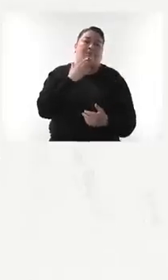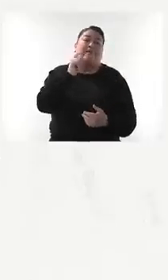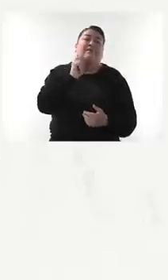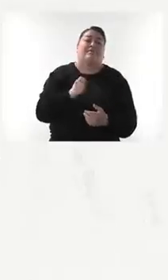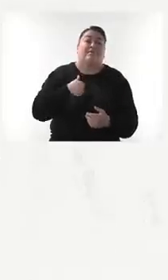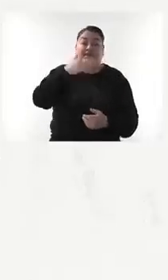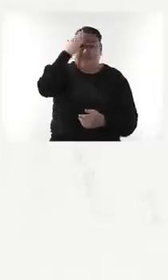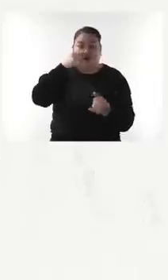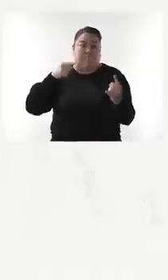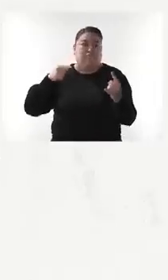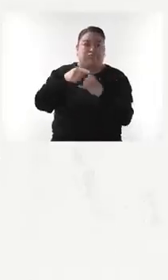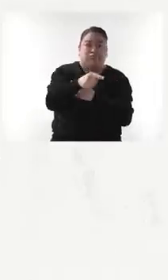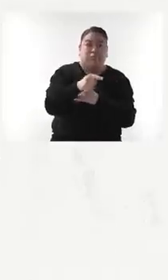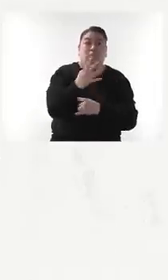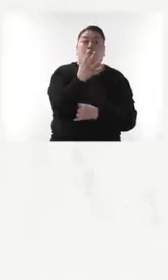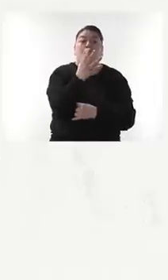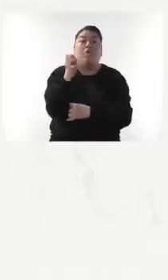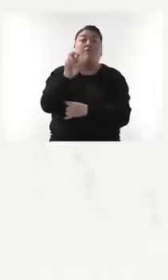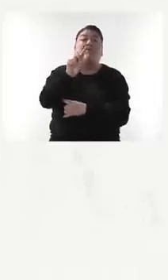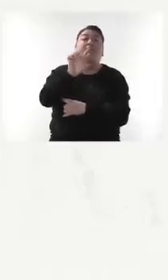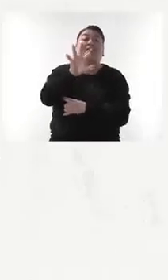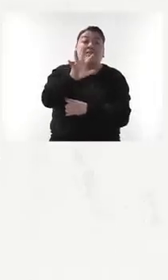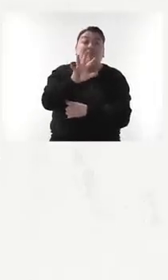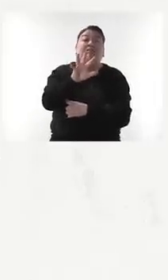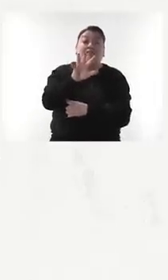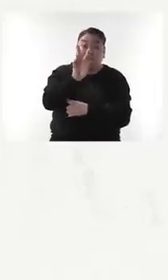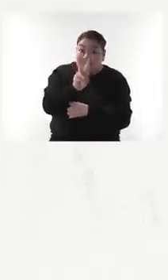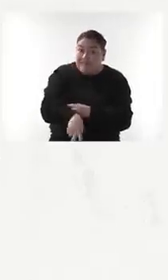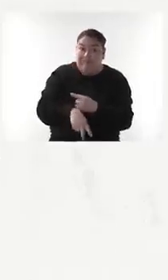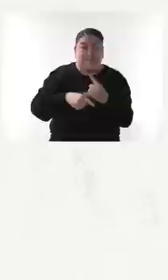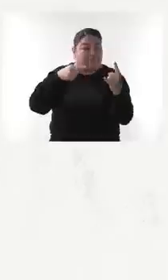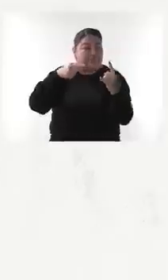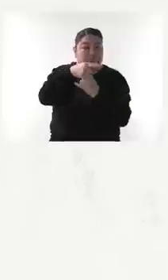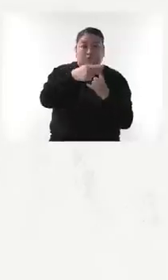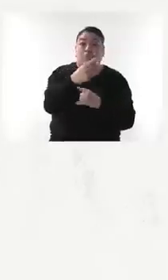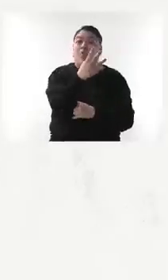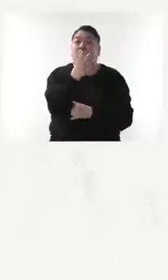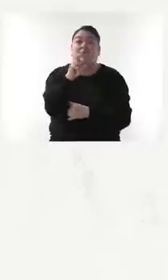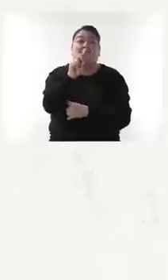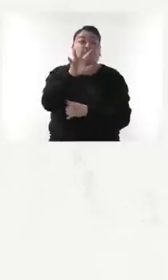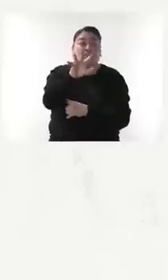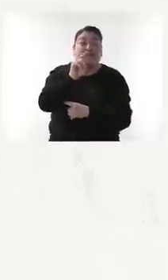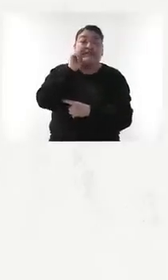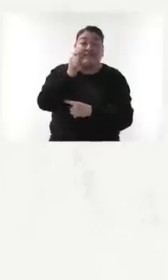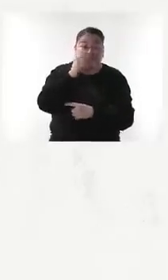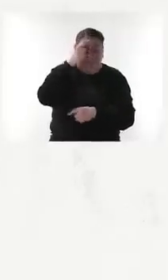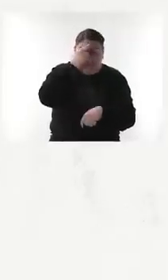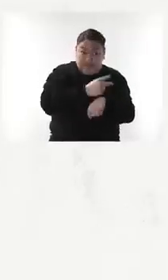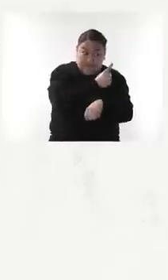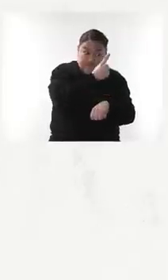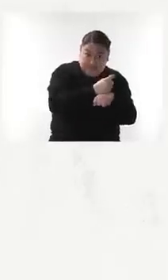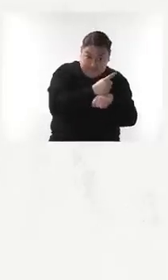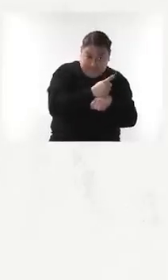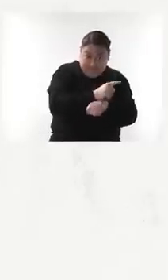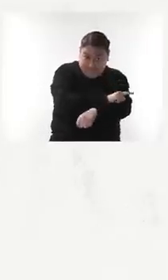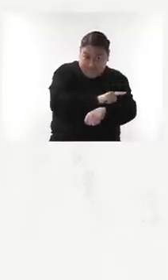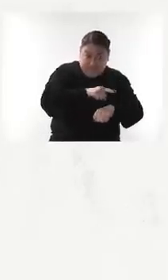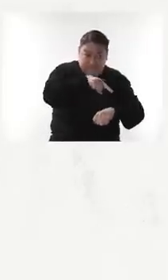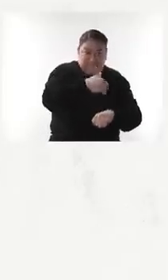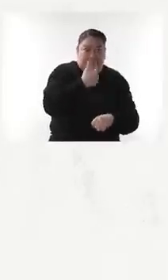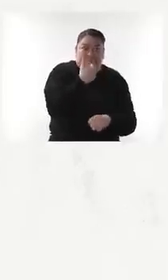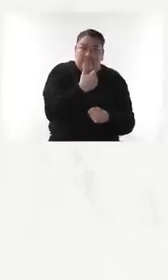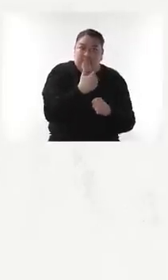435 goles se anotaron en la última temporada, el mayor récord. Es la liga de segunda división